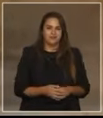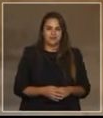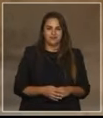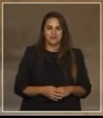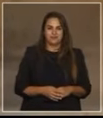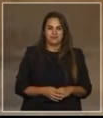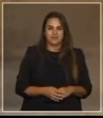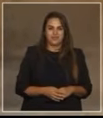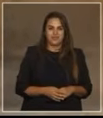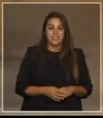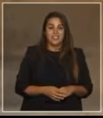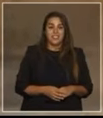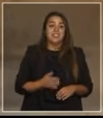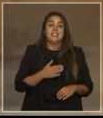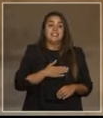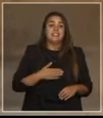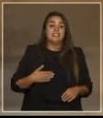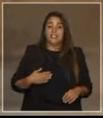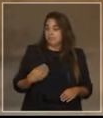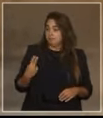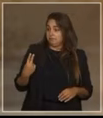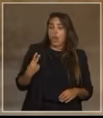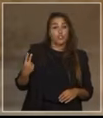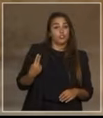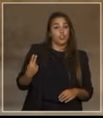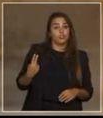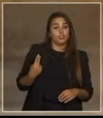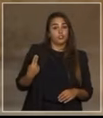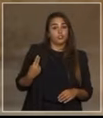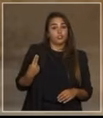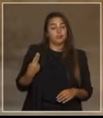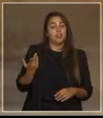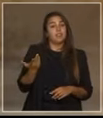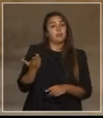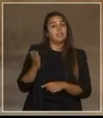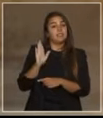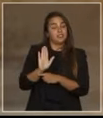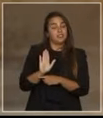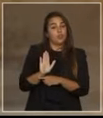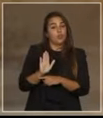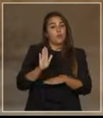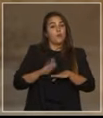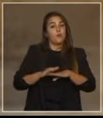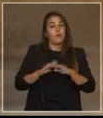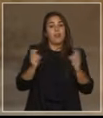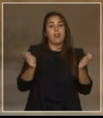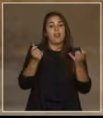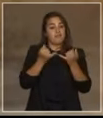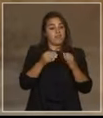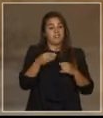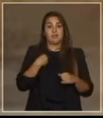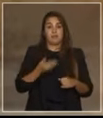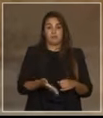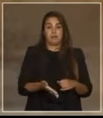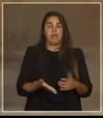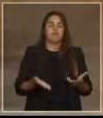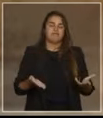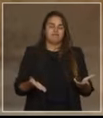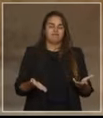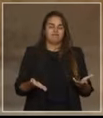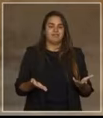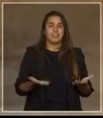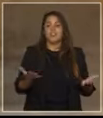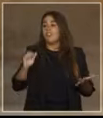han querido que seamos Carmen y yo los que les representen en esta ceremonia. Y